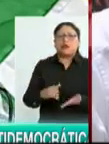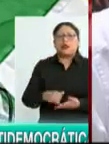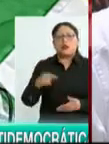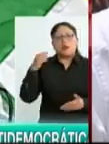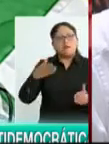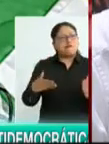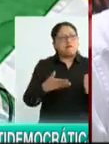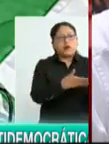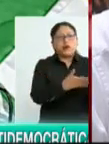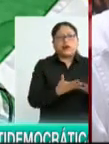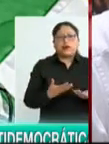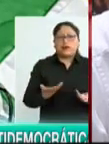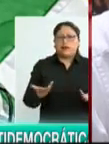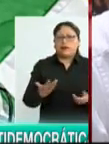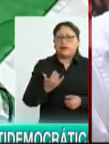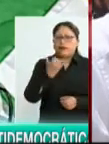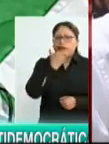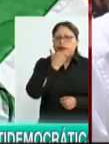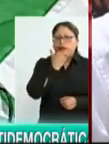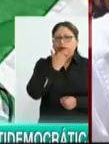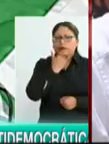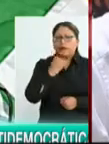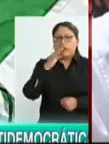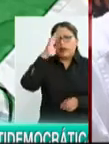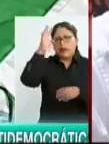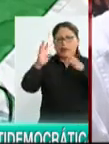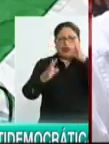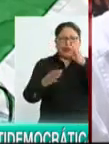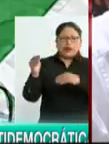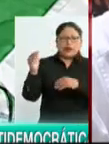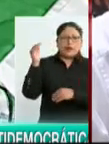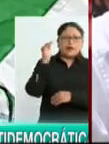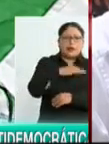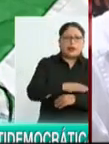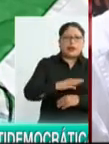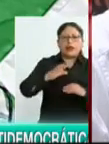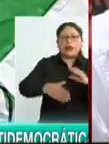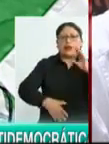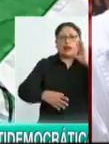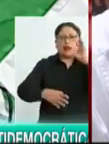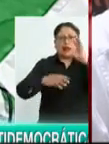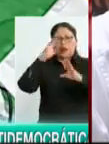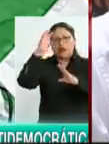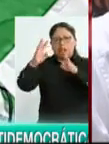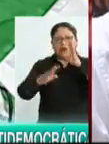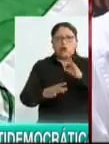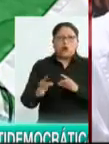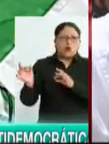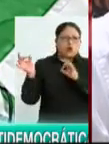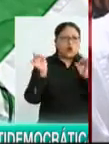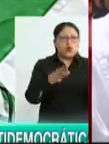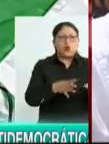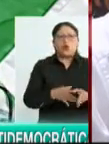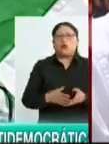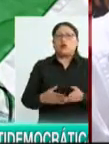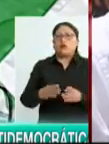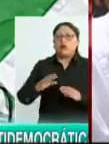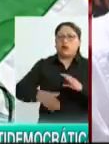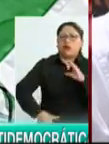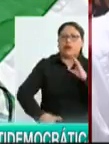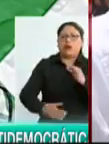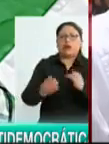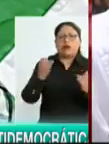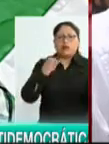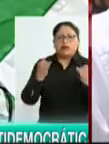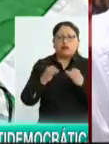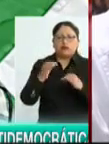totalmente irresponsable están sembrando mentiras, desinformación, odio, violencias para tumbar